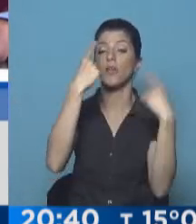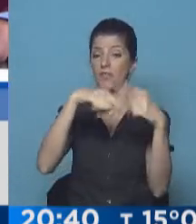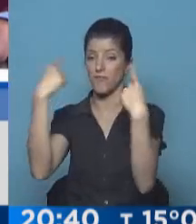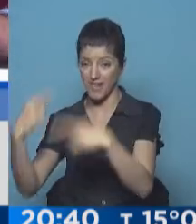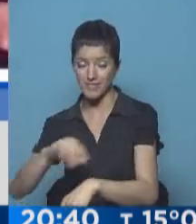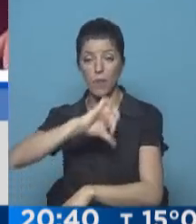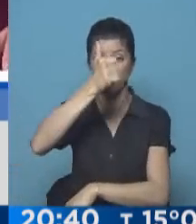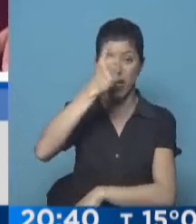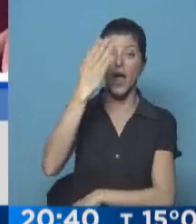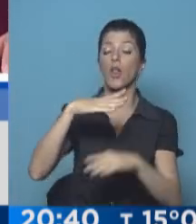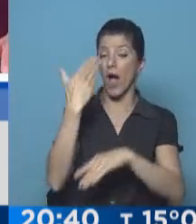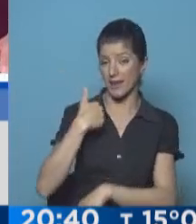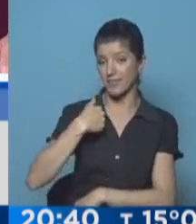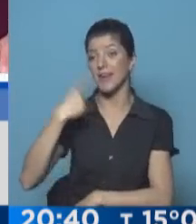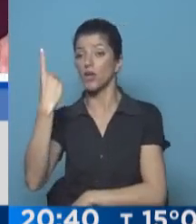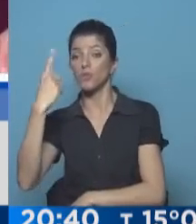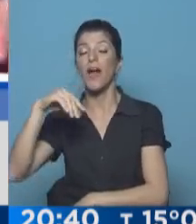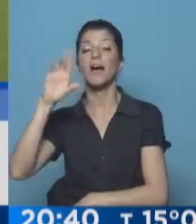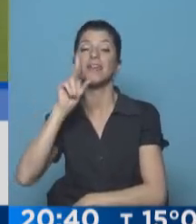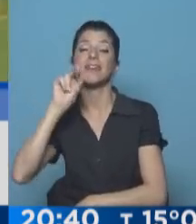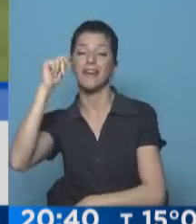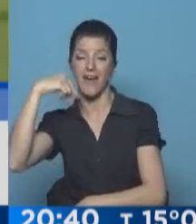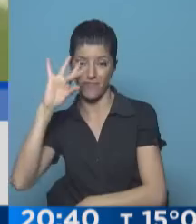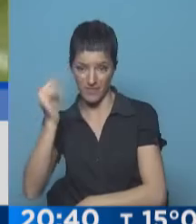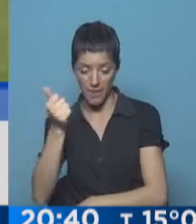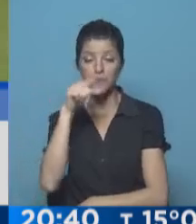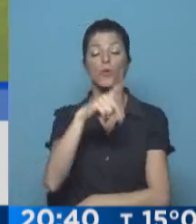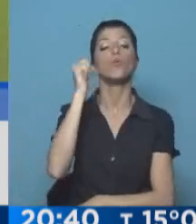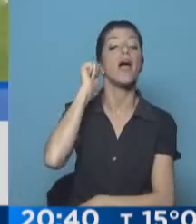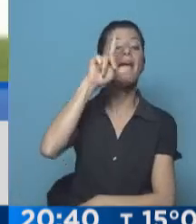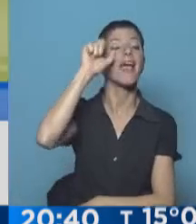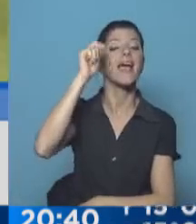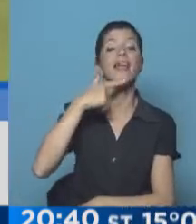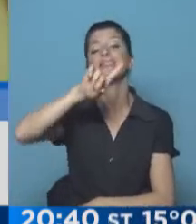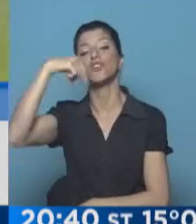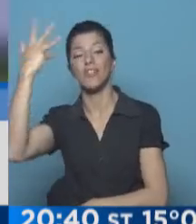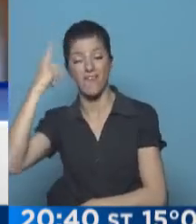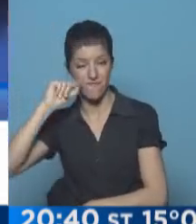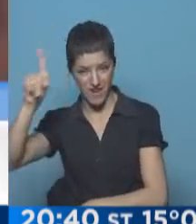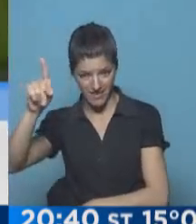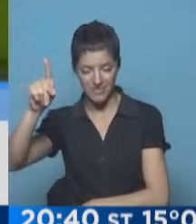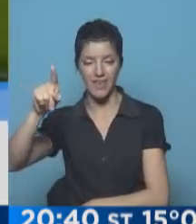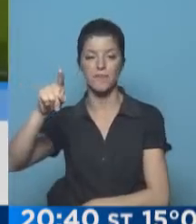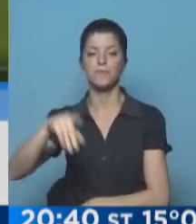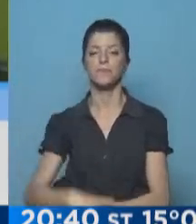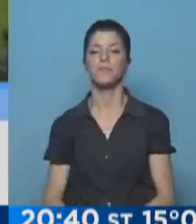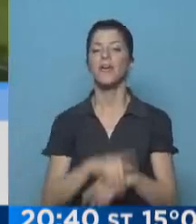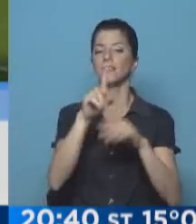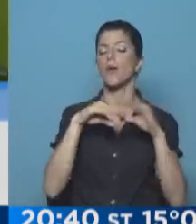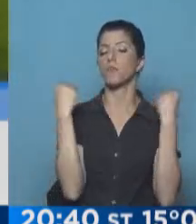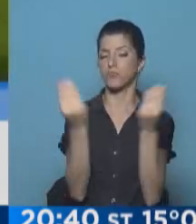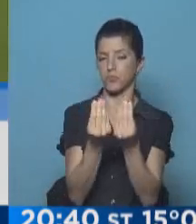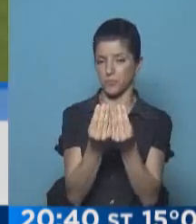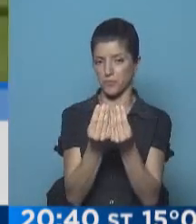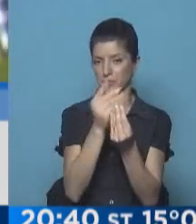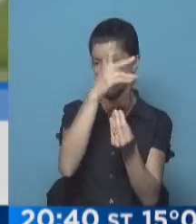de Irlanda Esto fue en gales y también en Francia donde han vencido Los Pumas el mejor resultado para la selección argentina